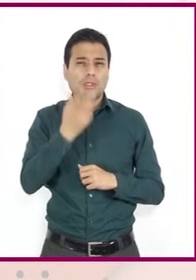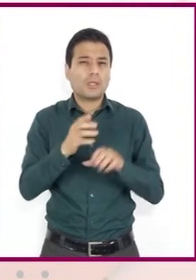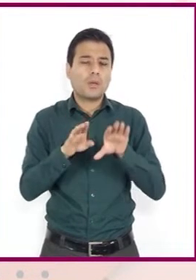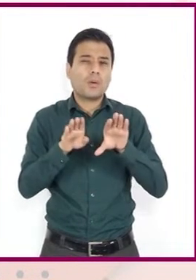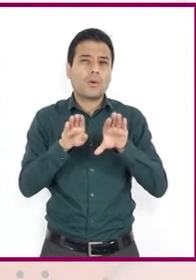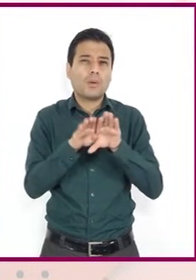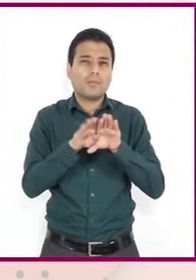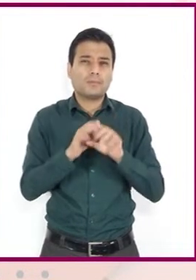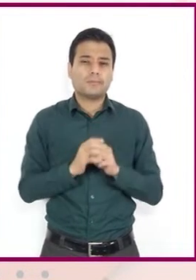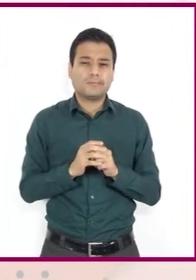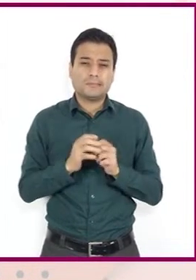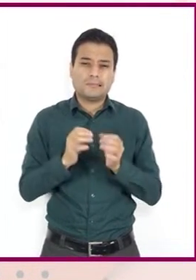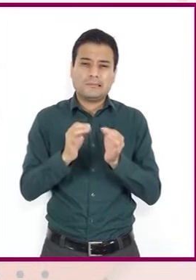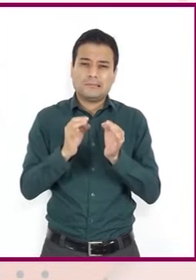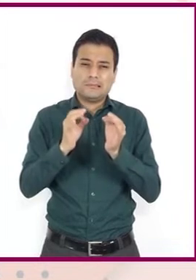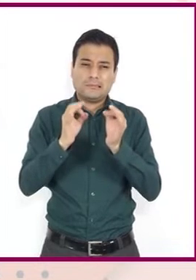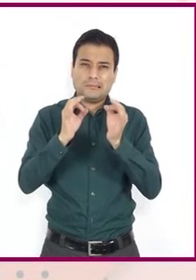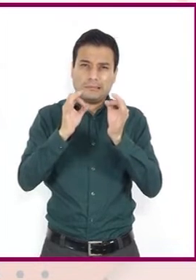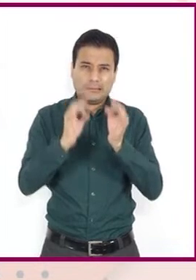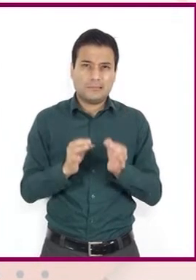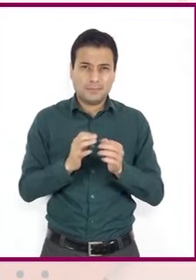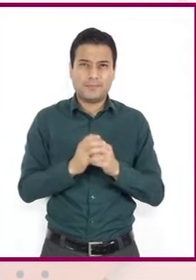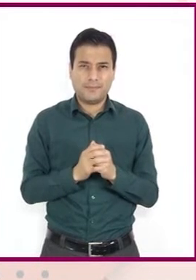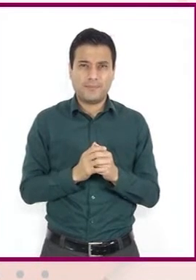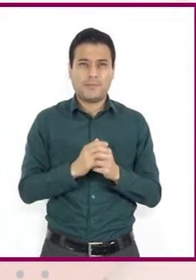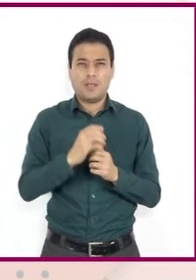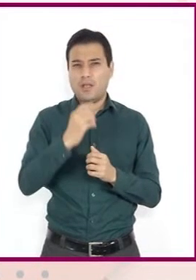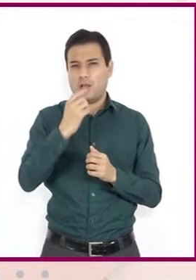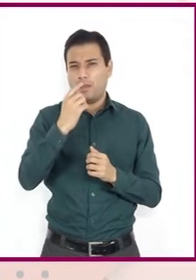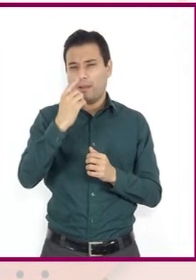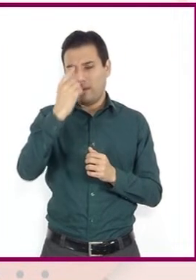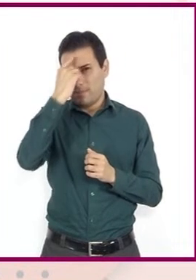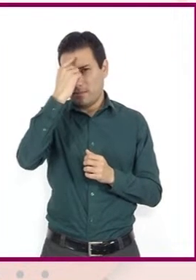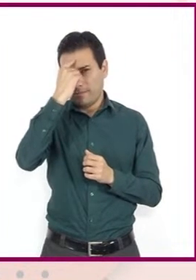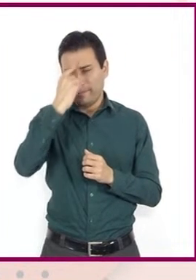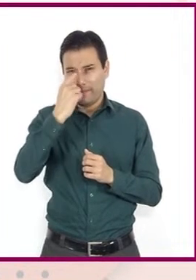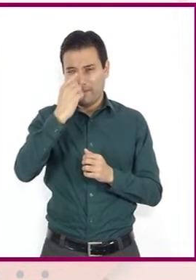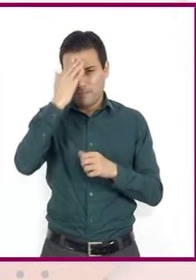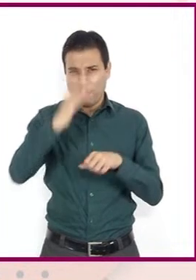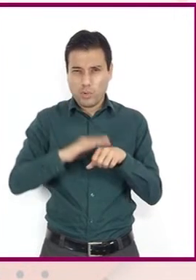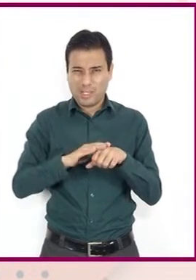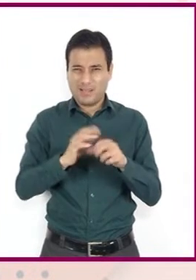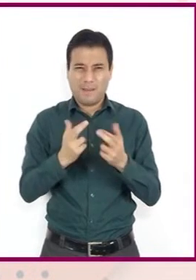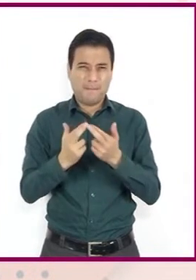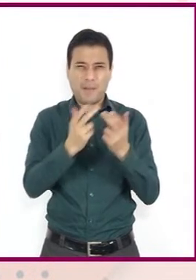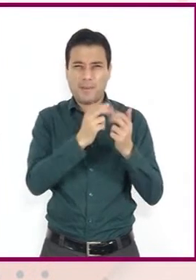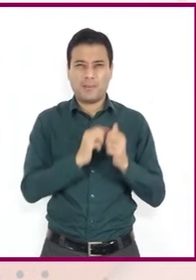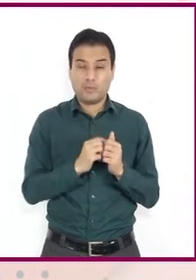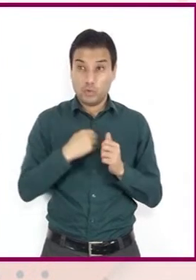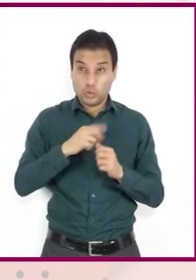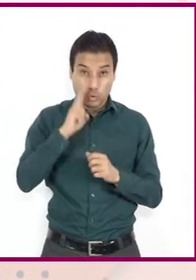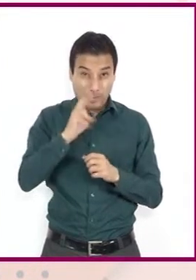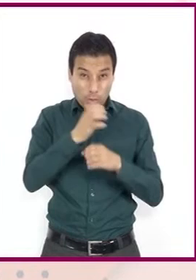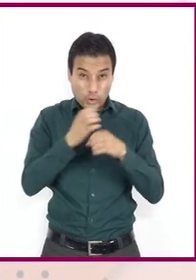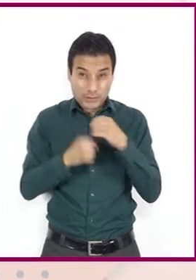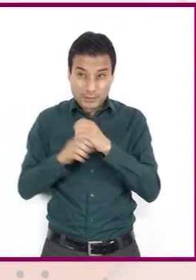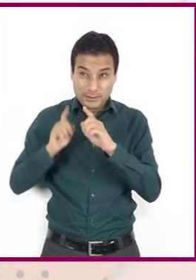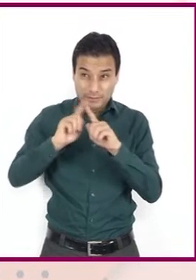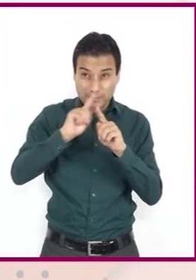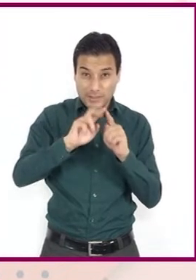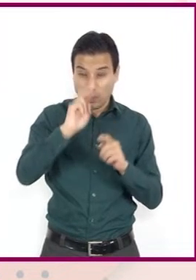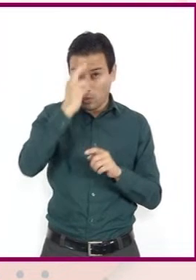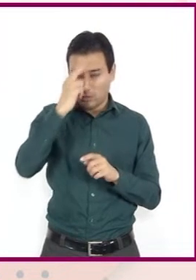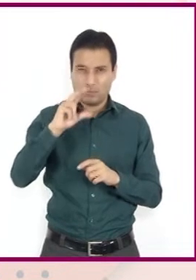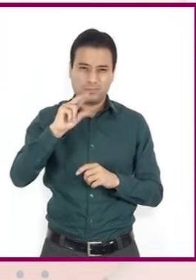tantas astillas dispersas en el espejo roto de la memoria. Apenas si distinguía las formas a plena luz, y tenía